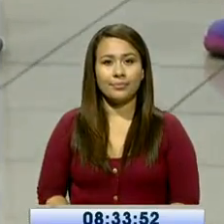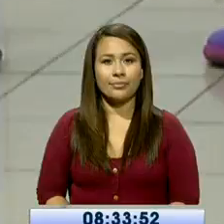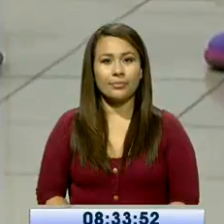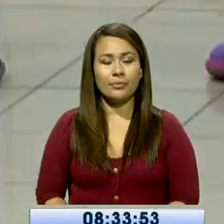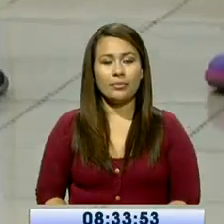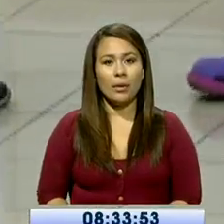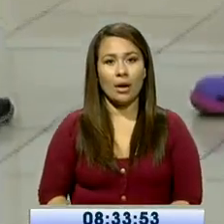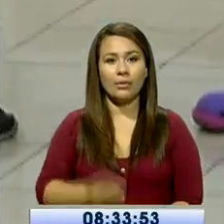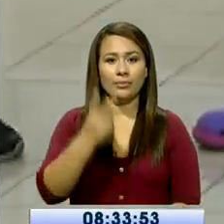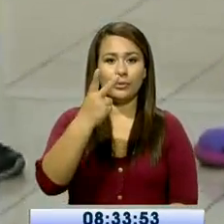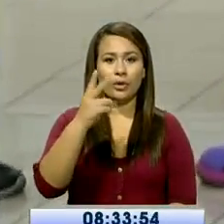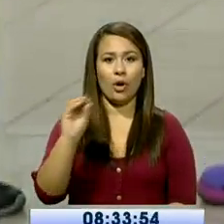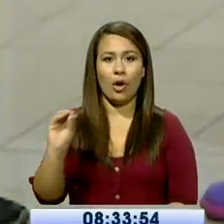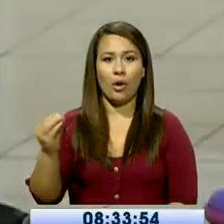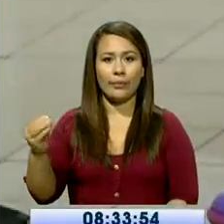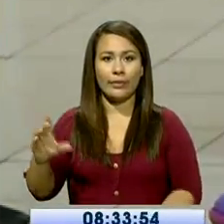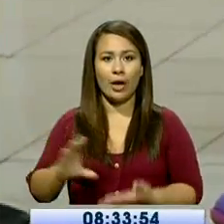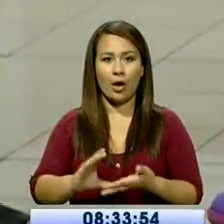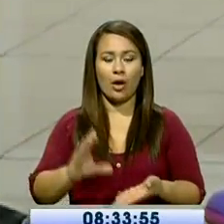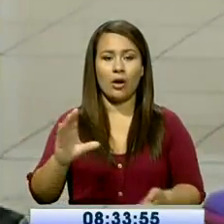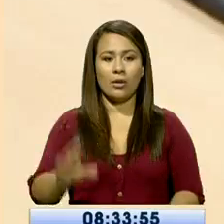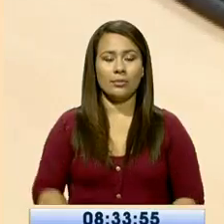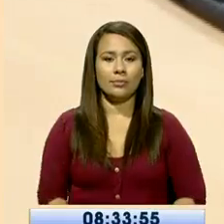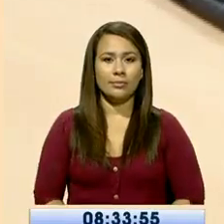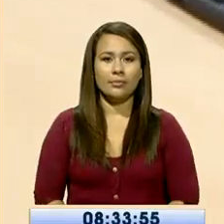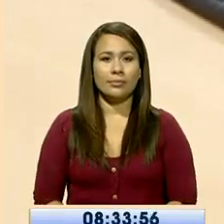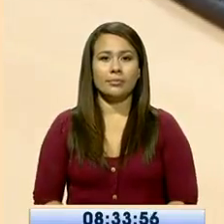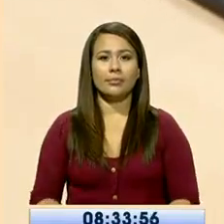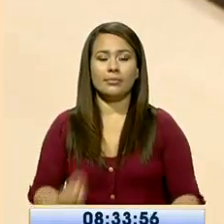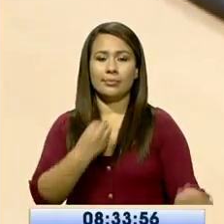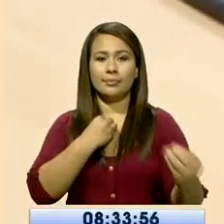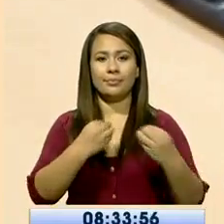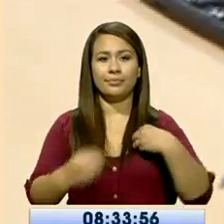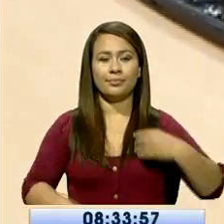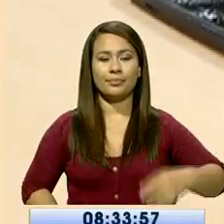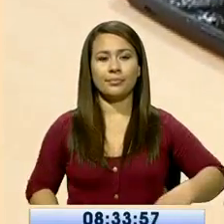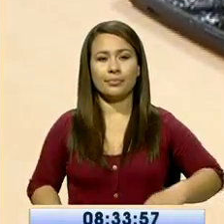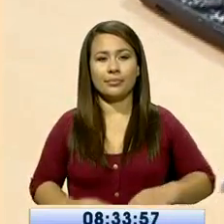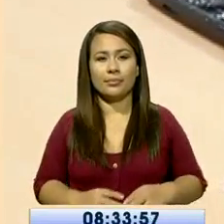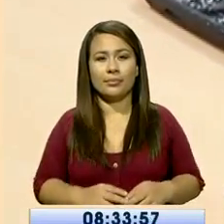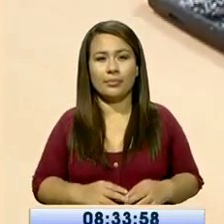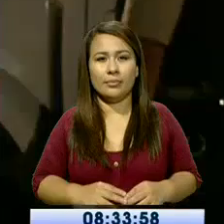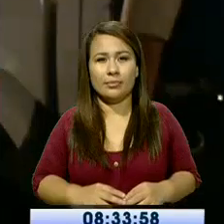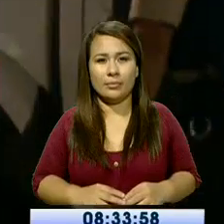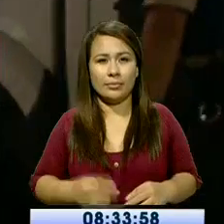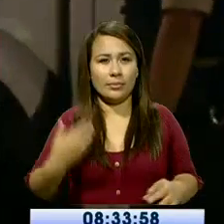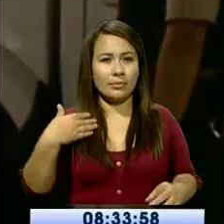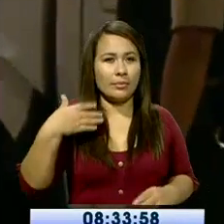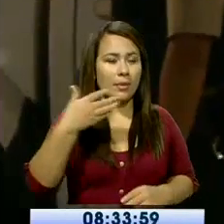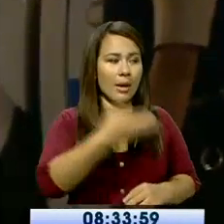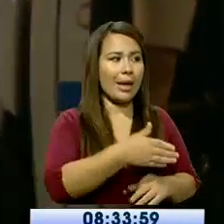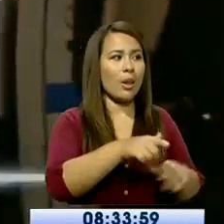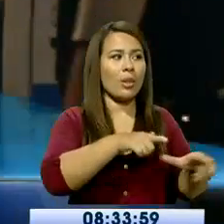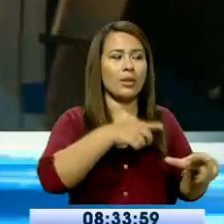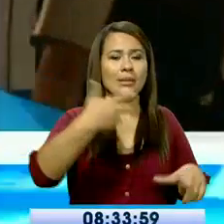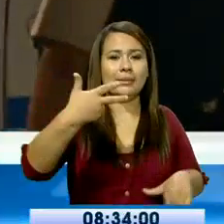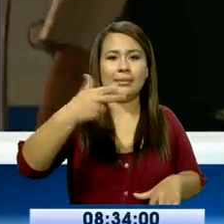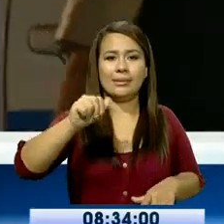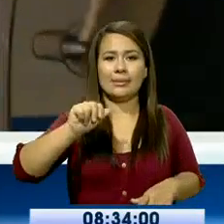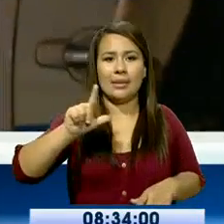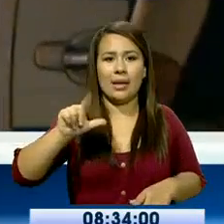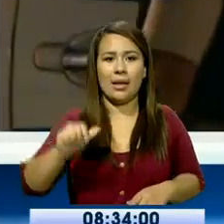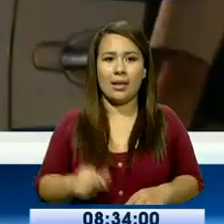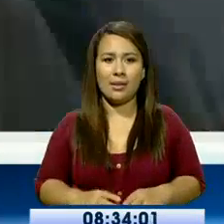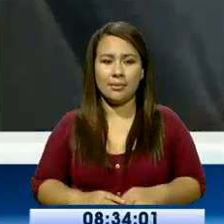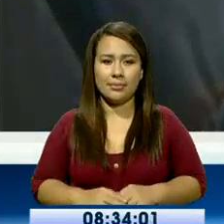Dos estudiantes de colegio fueron asaltados por un delincuente armado en el sector de La Chala, en el